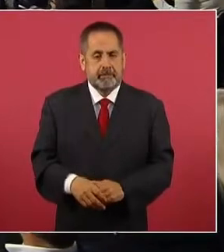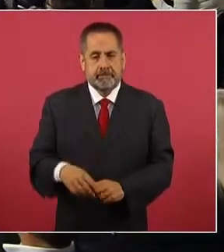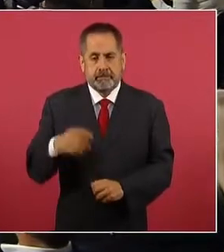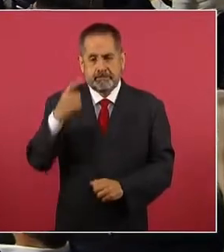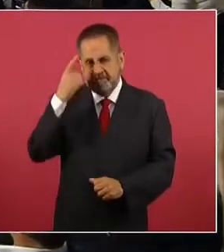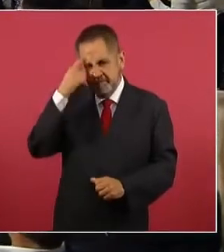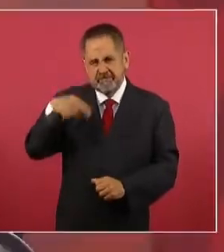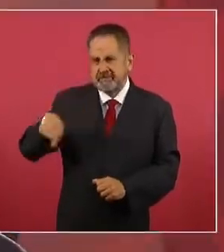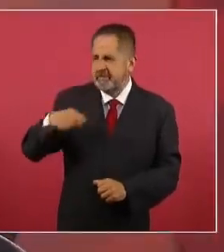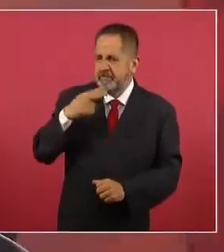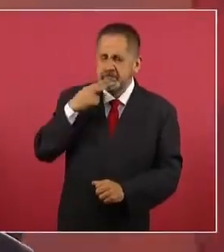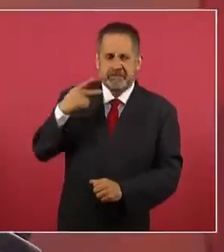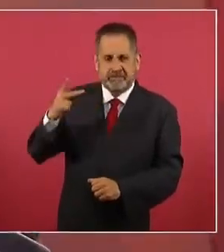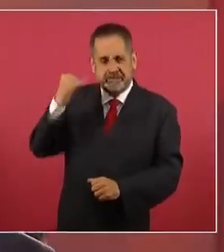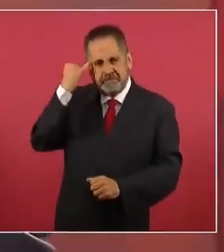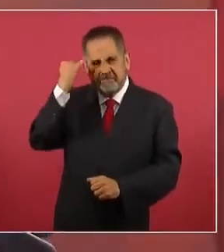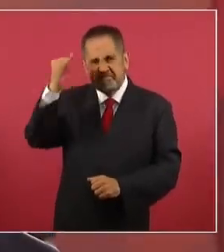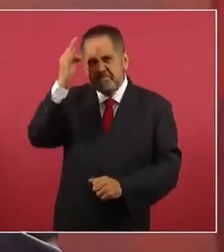sostener